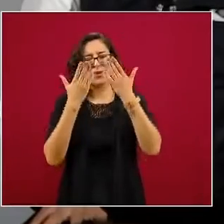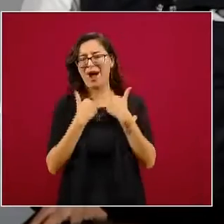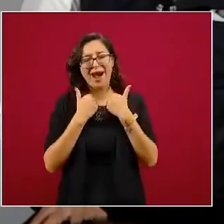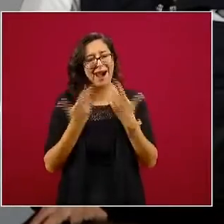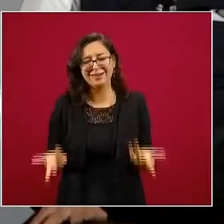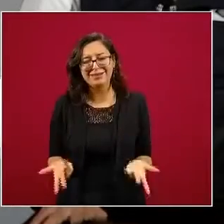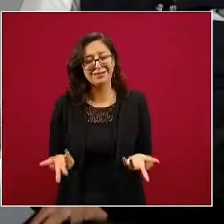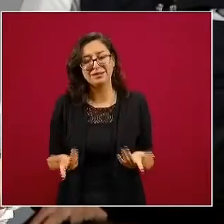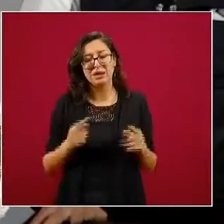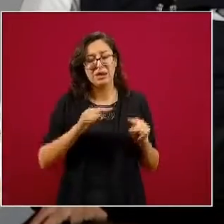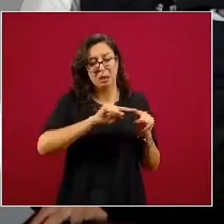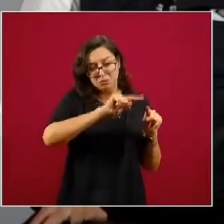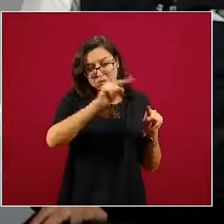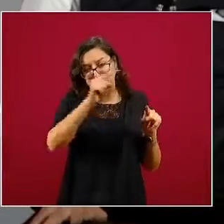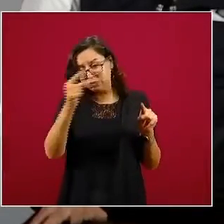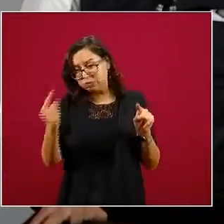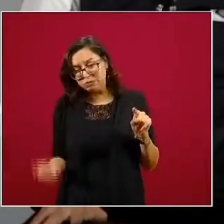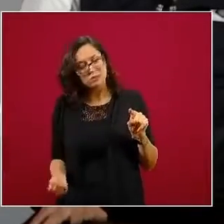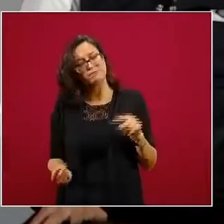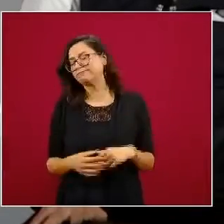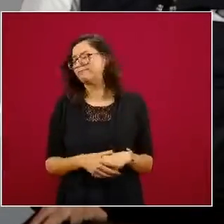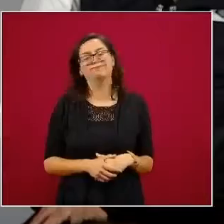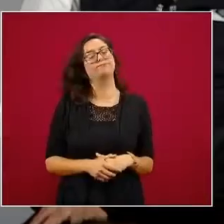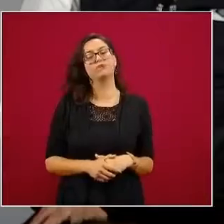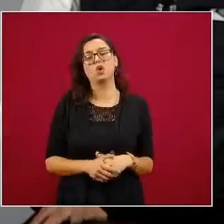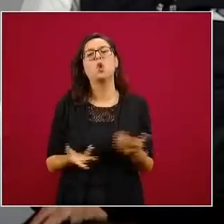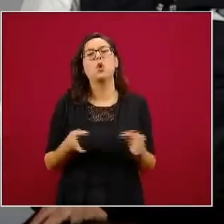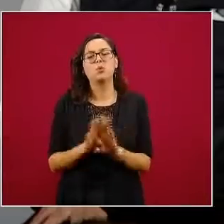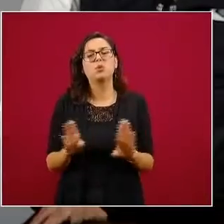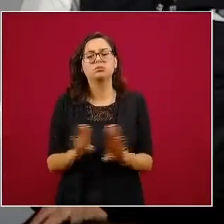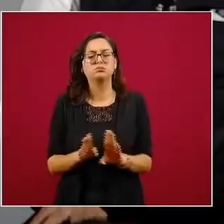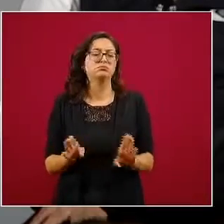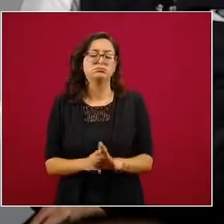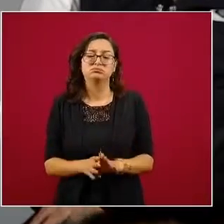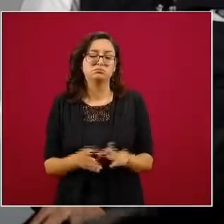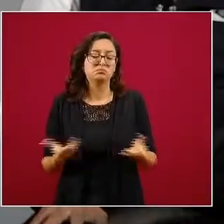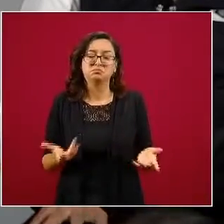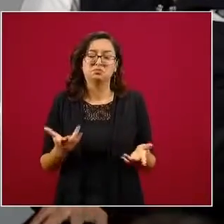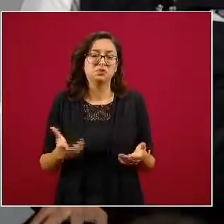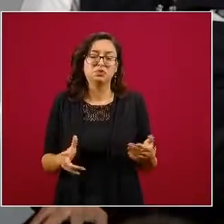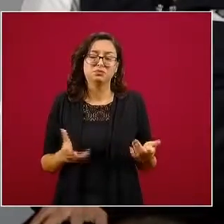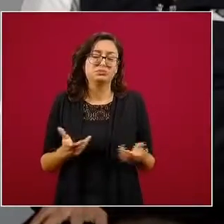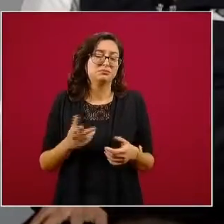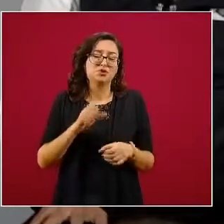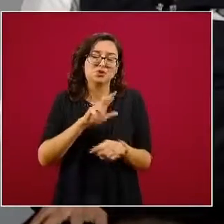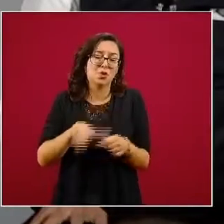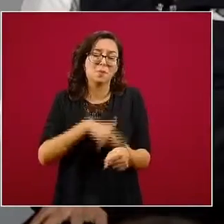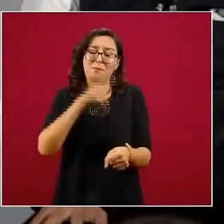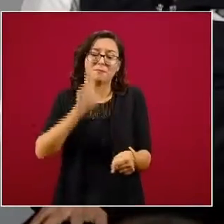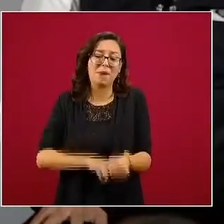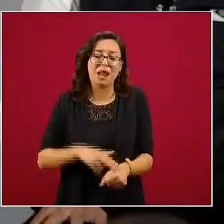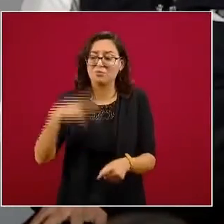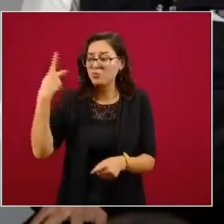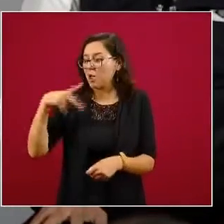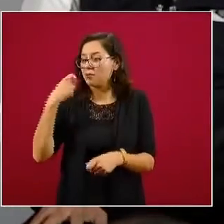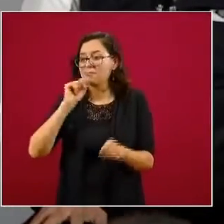poco pasa lo mismo. Quizá para una persona que no tiene una familiaridad con la